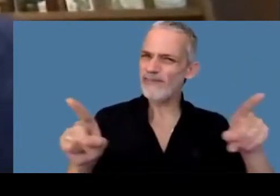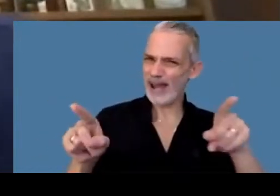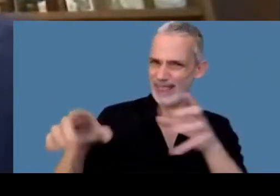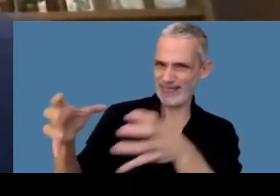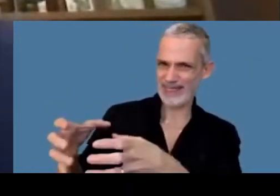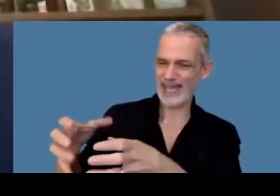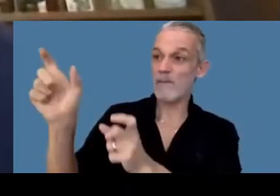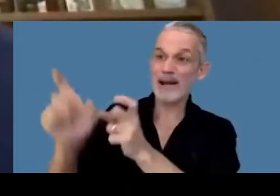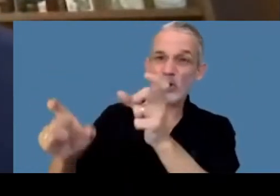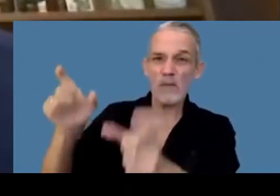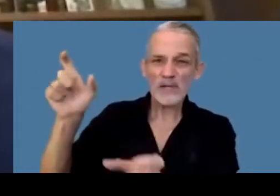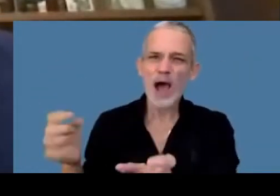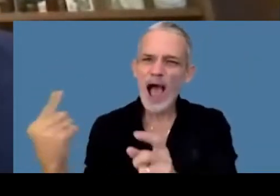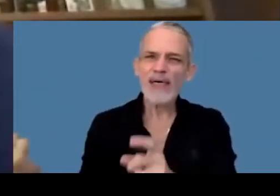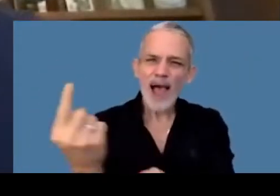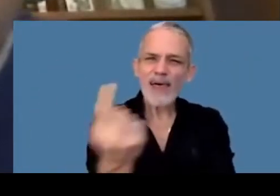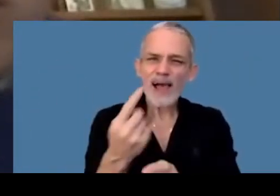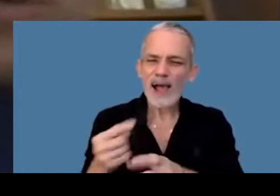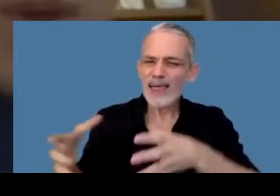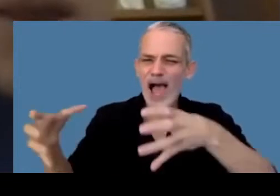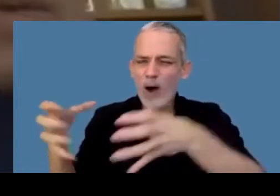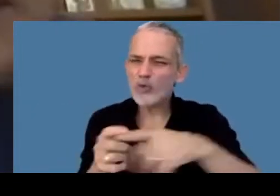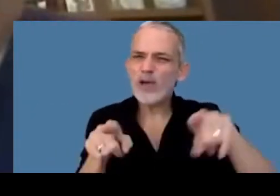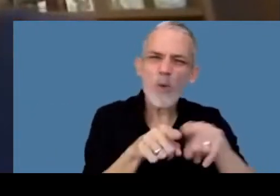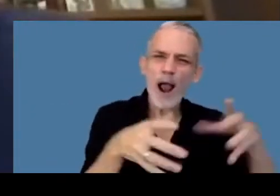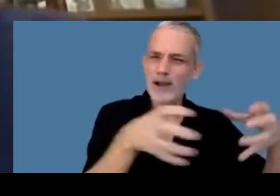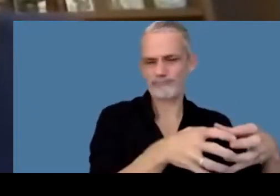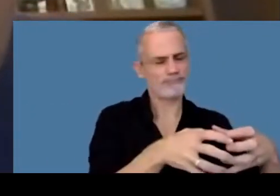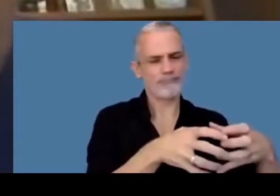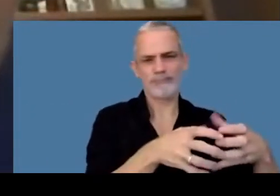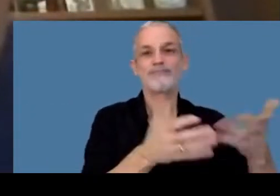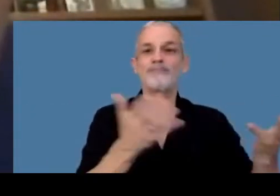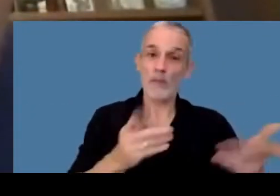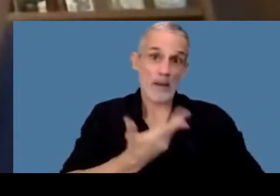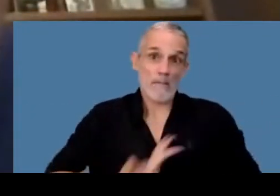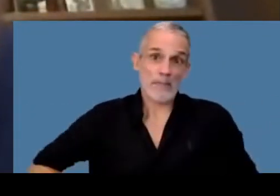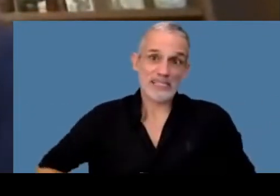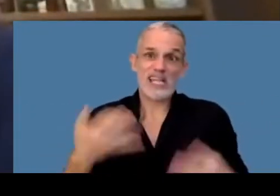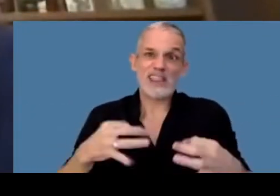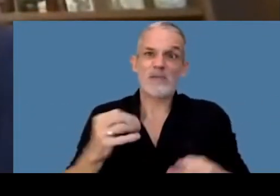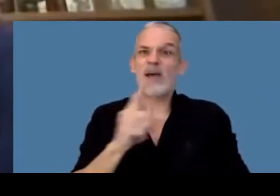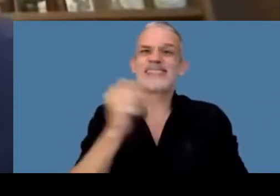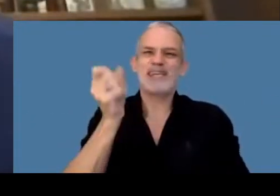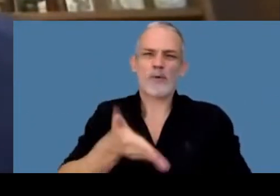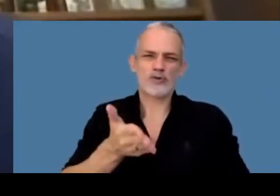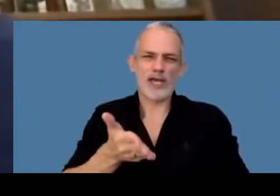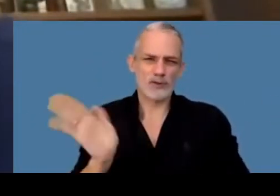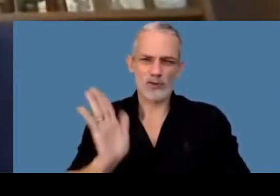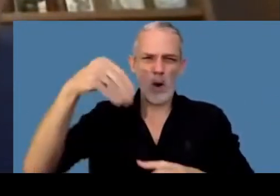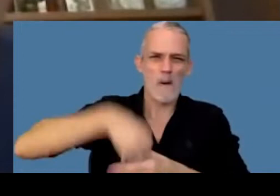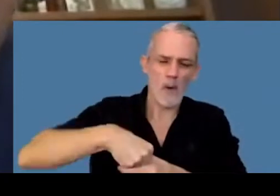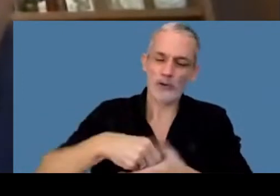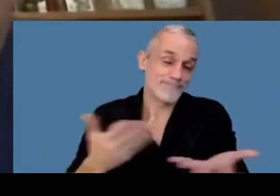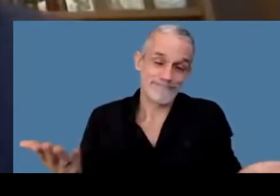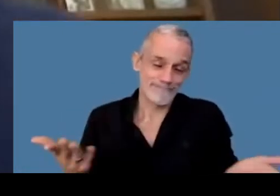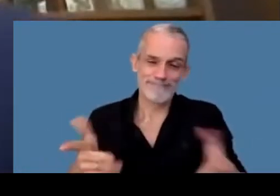de cada uno de nosotros. Si no, en un país, para ser presidente habría que tener el 100% de los votos, y la voluntad colectiva